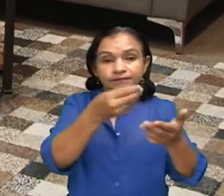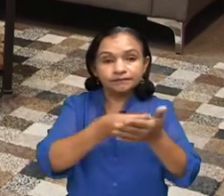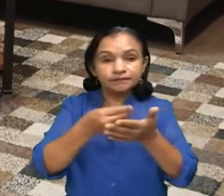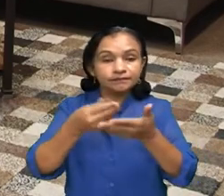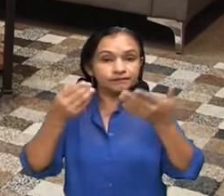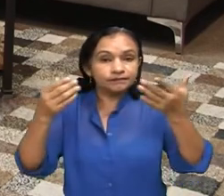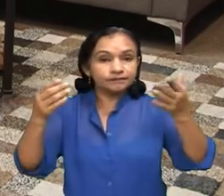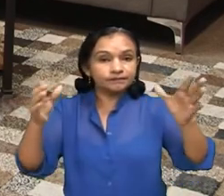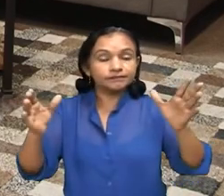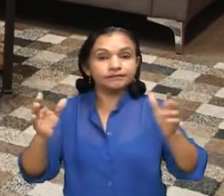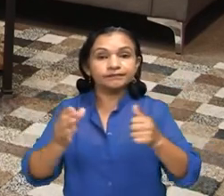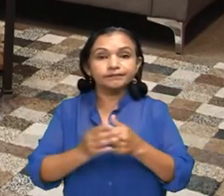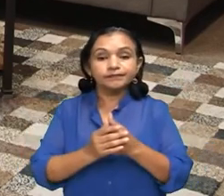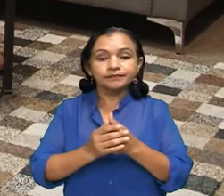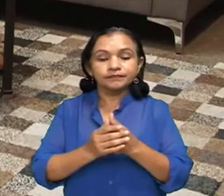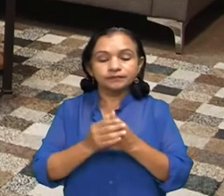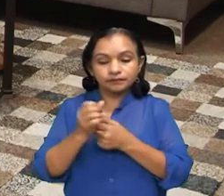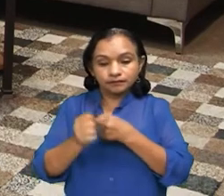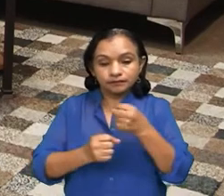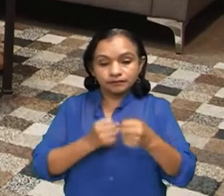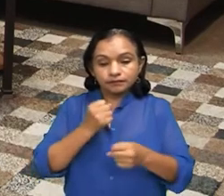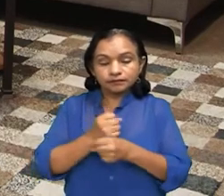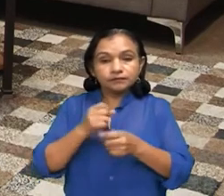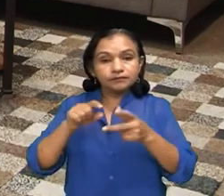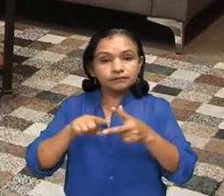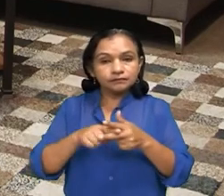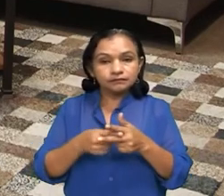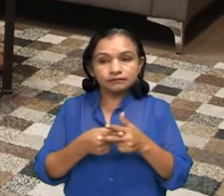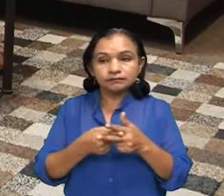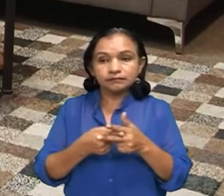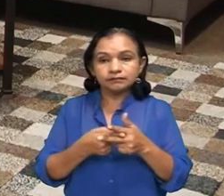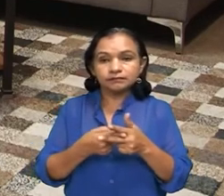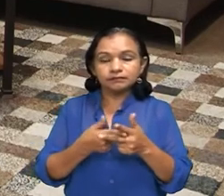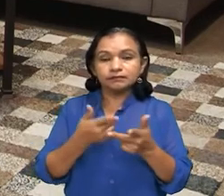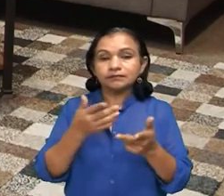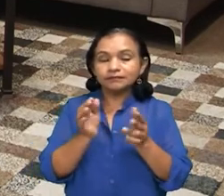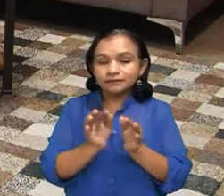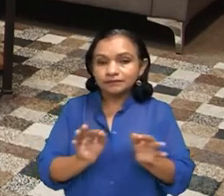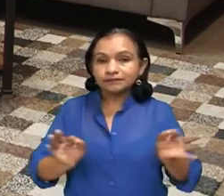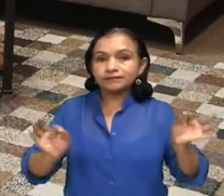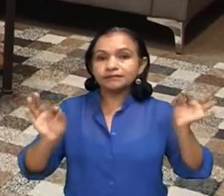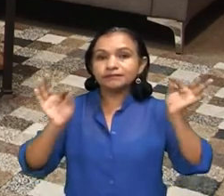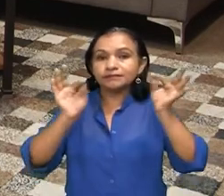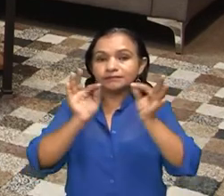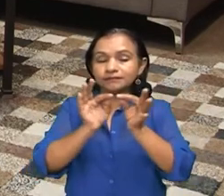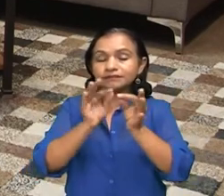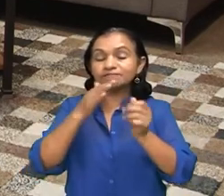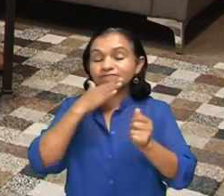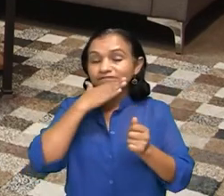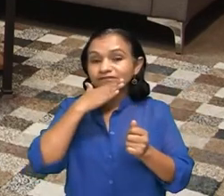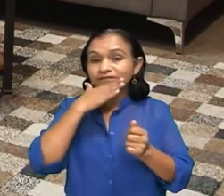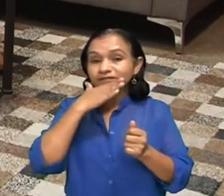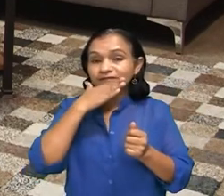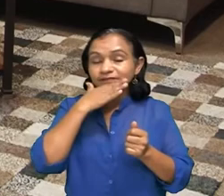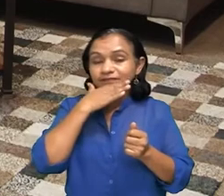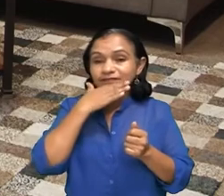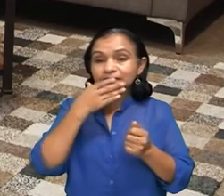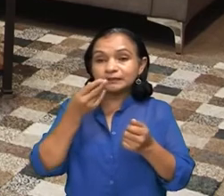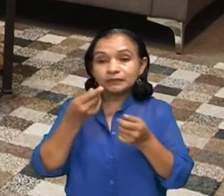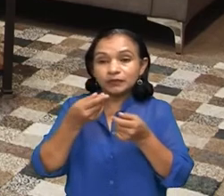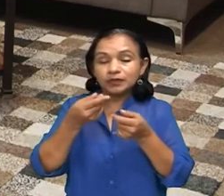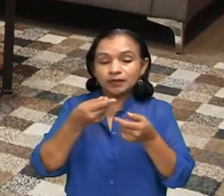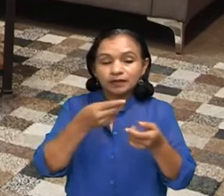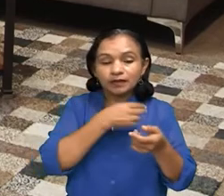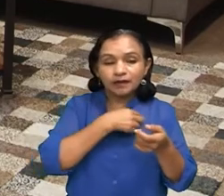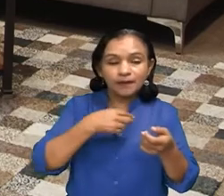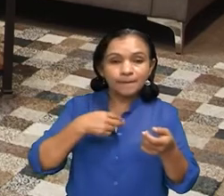que los primeros años del emprendimiento son sumamente fundamentales y son los más difíciles, porque eso me va a determinar si